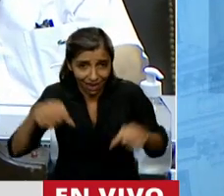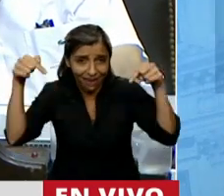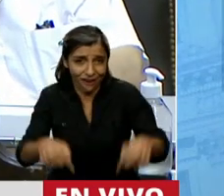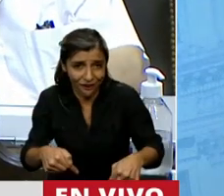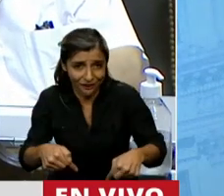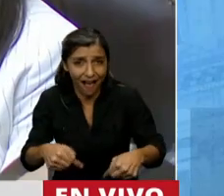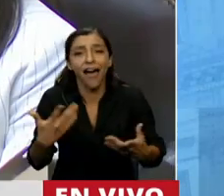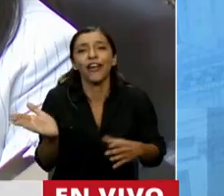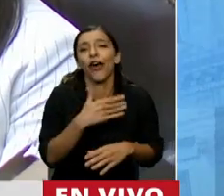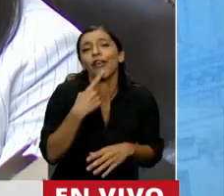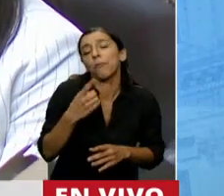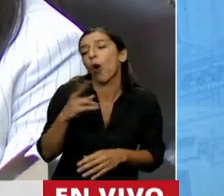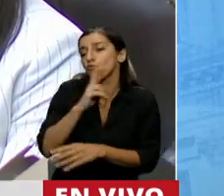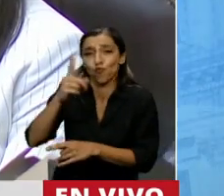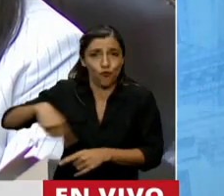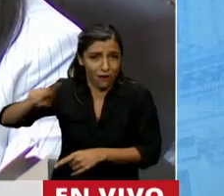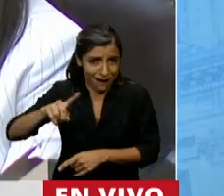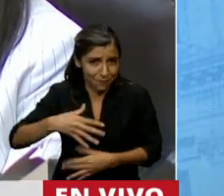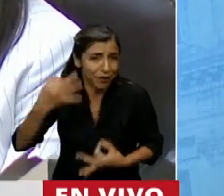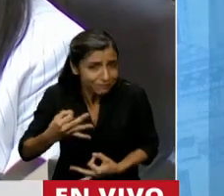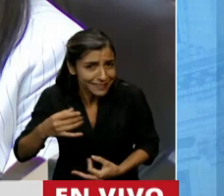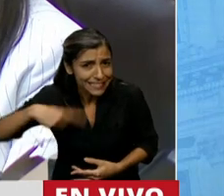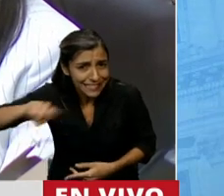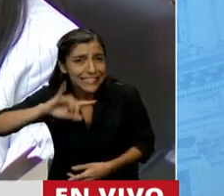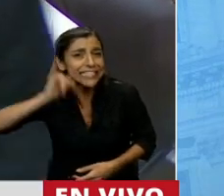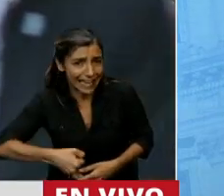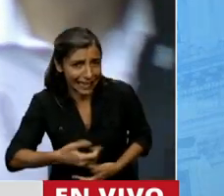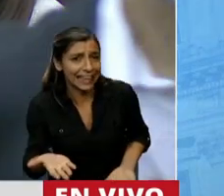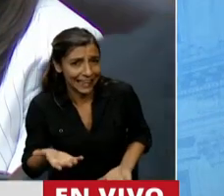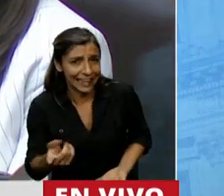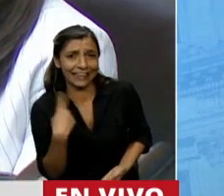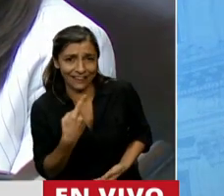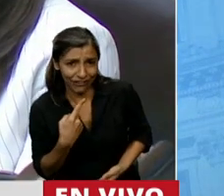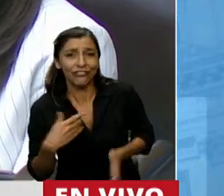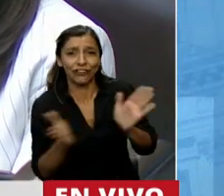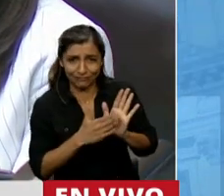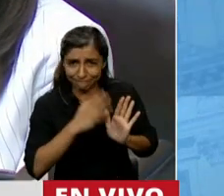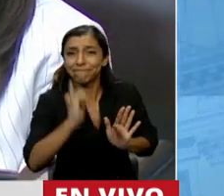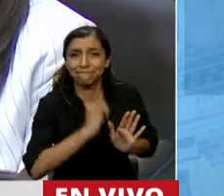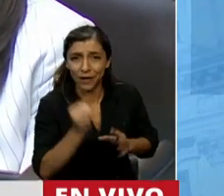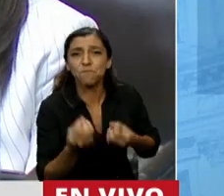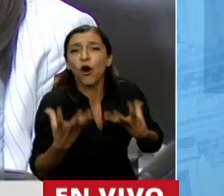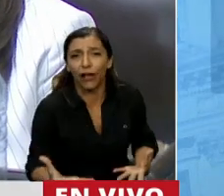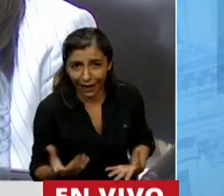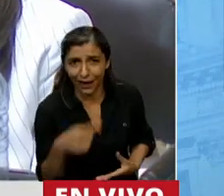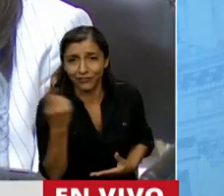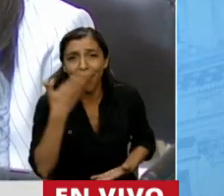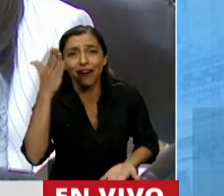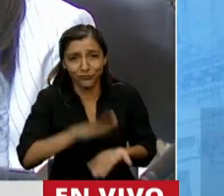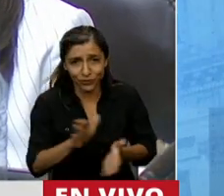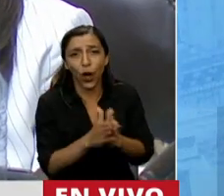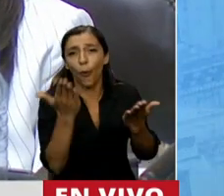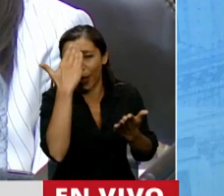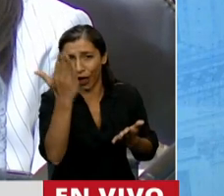oportuno, porque en la calle, mientras nosotros discutimos y argumentamos y hablamos de Constitución y